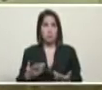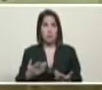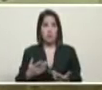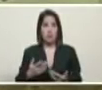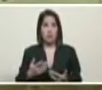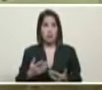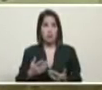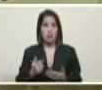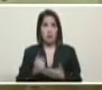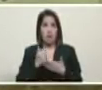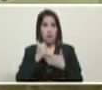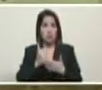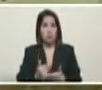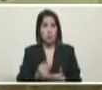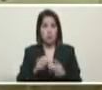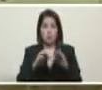familia.